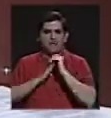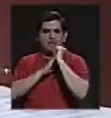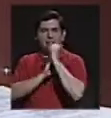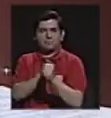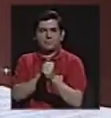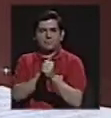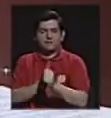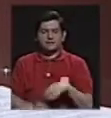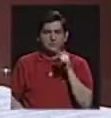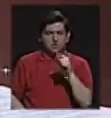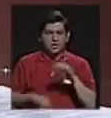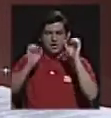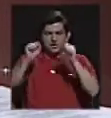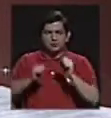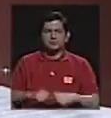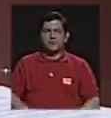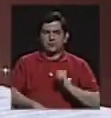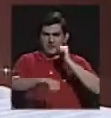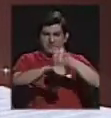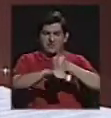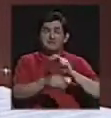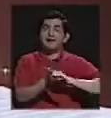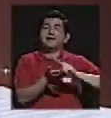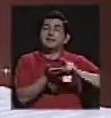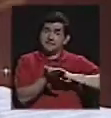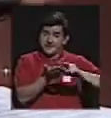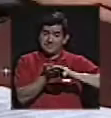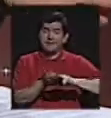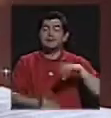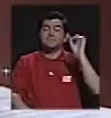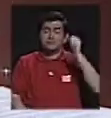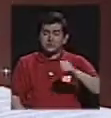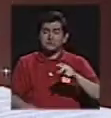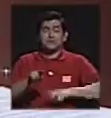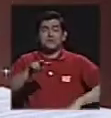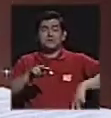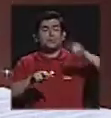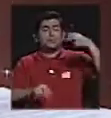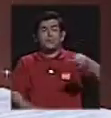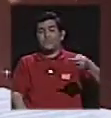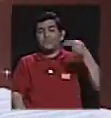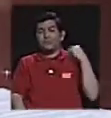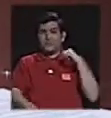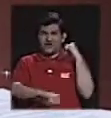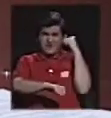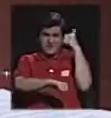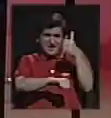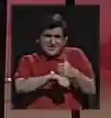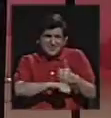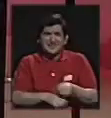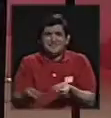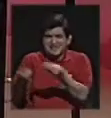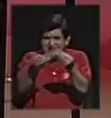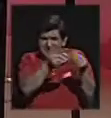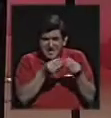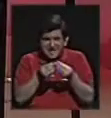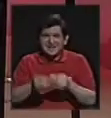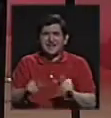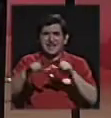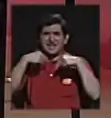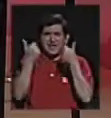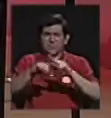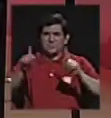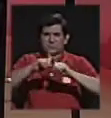liderazgo que logran acercar, que es donde Liberación Nacional ha llevado ventaja históricamente, o sea, la implantación territorial y sectorial